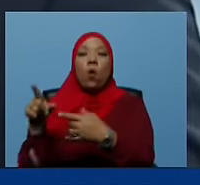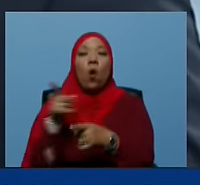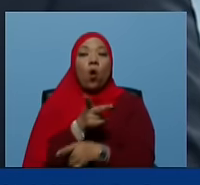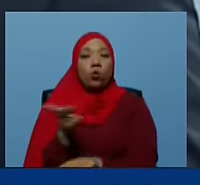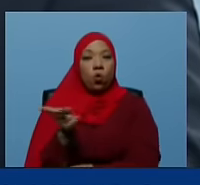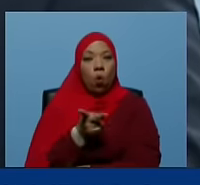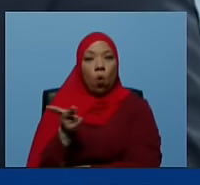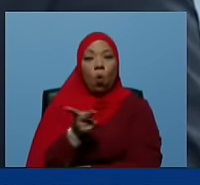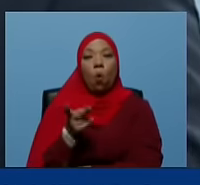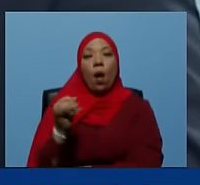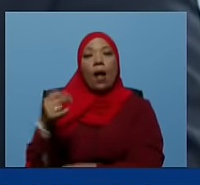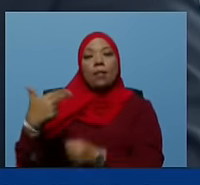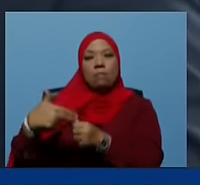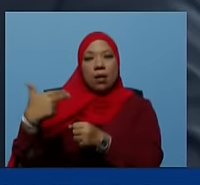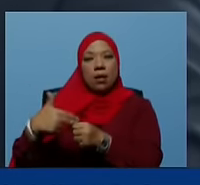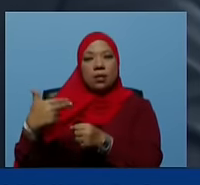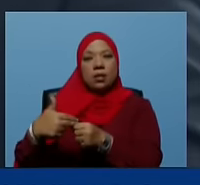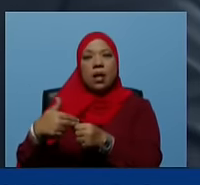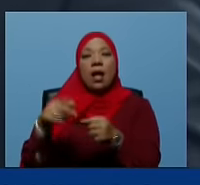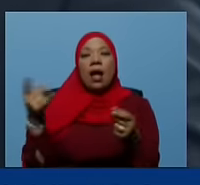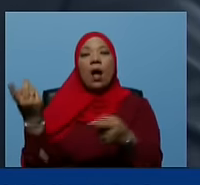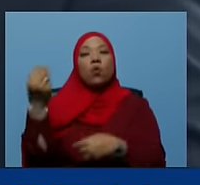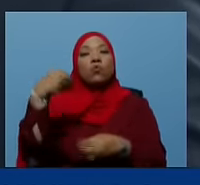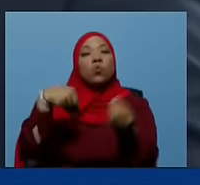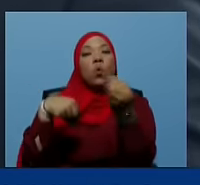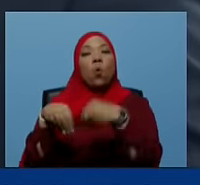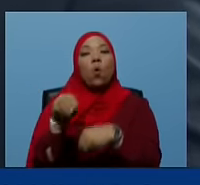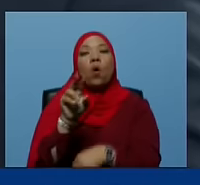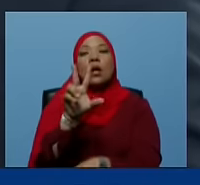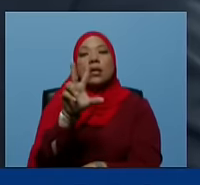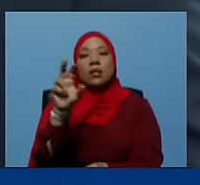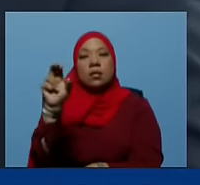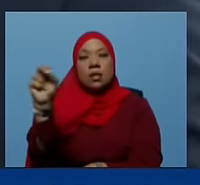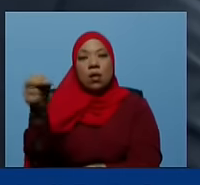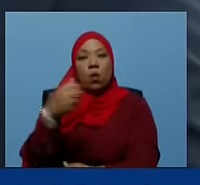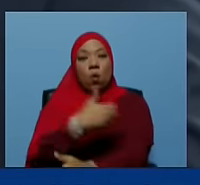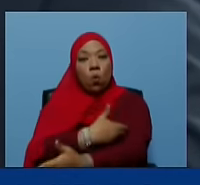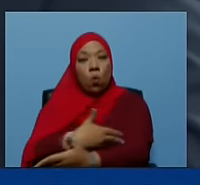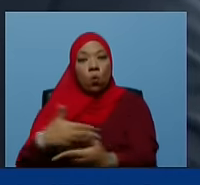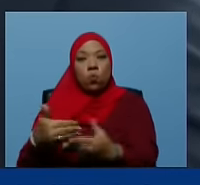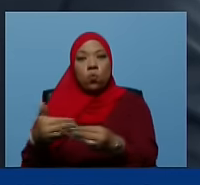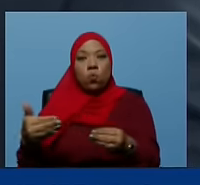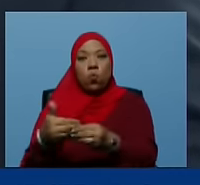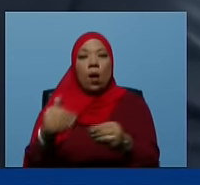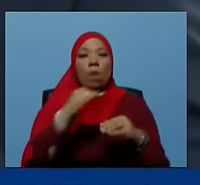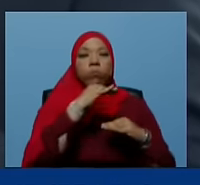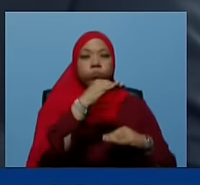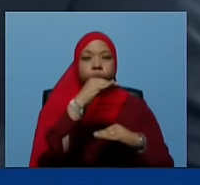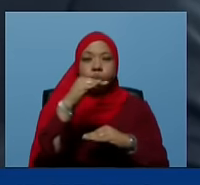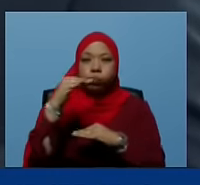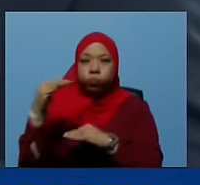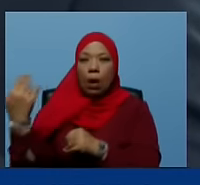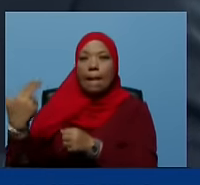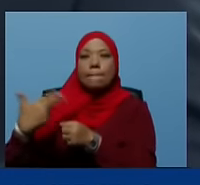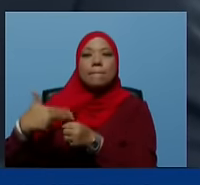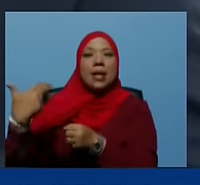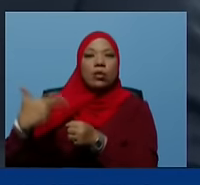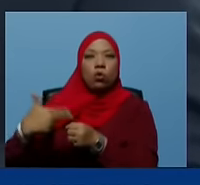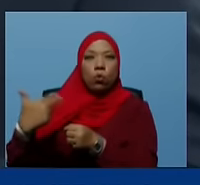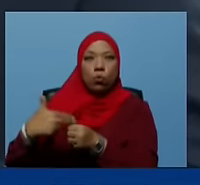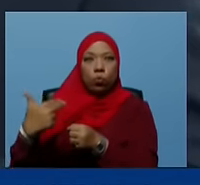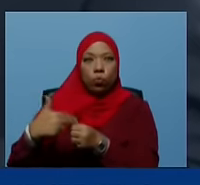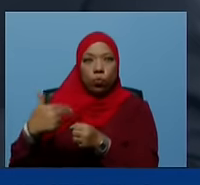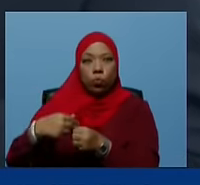los dos suma actualmente 30 trillones de pies cúbicos. Sin embargo, estos